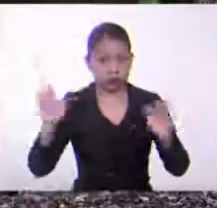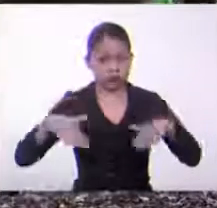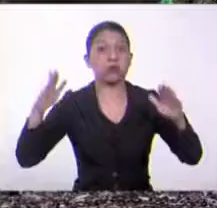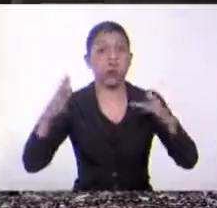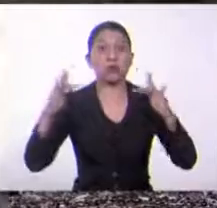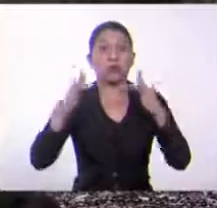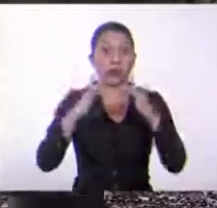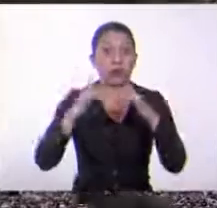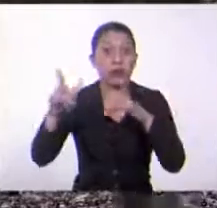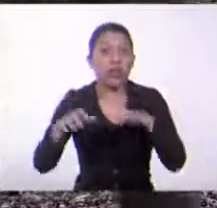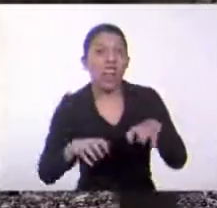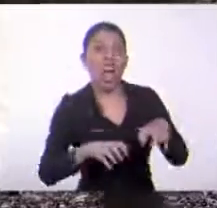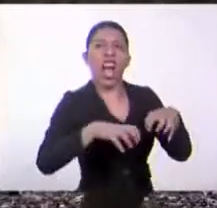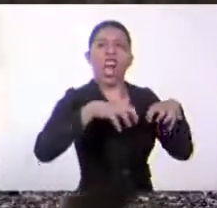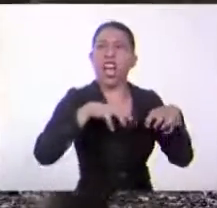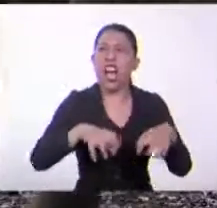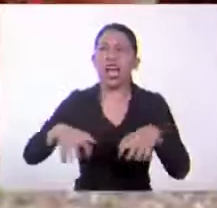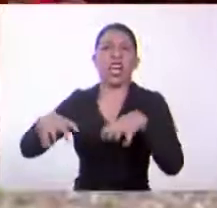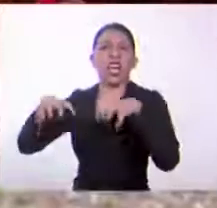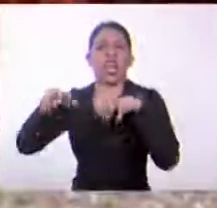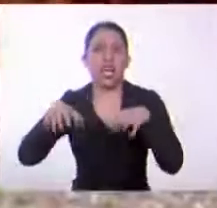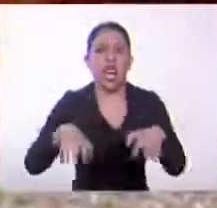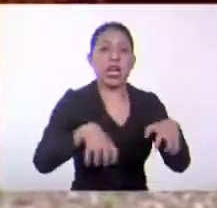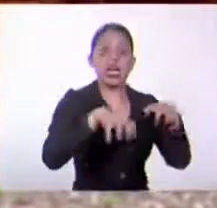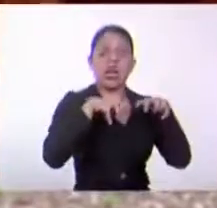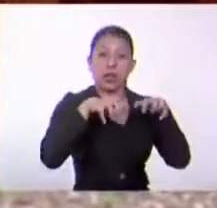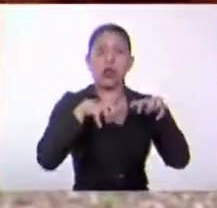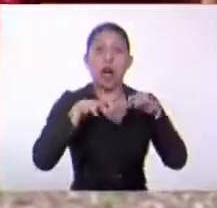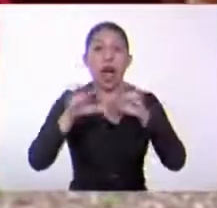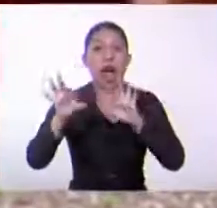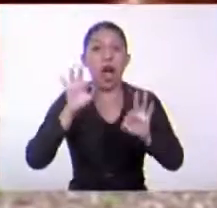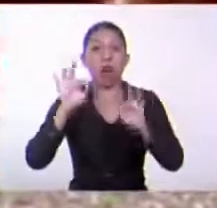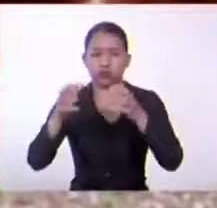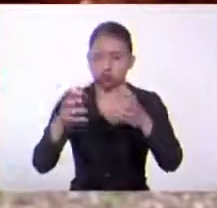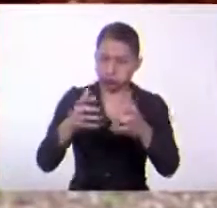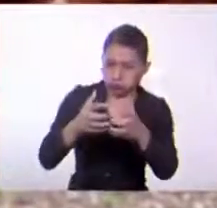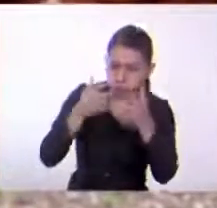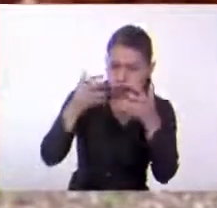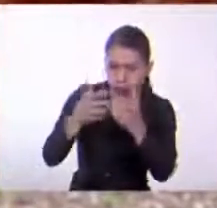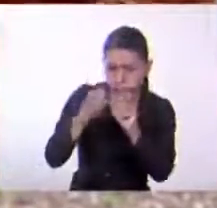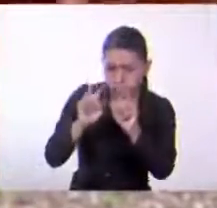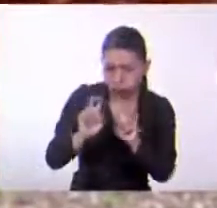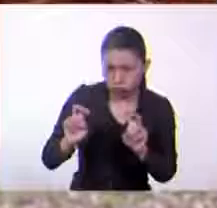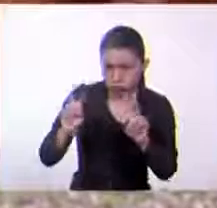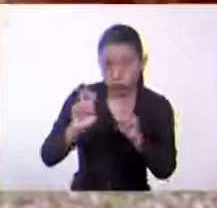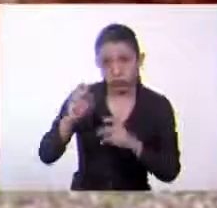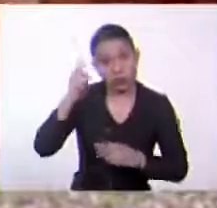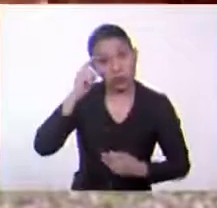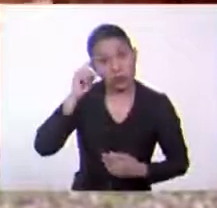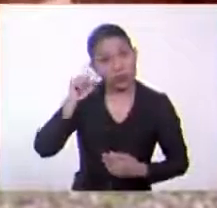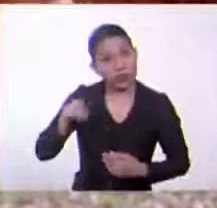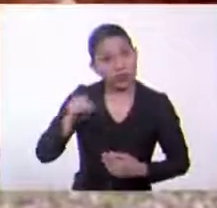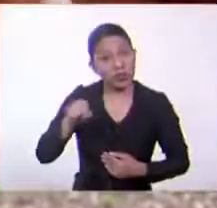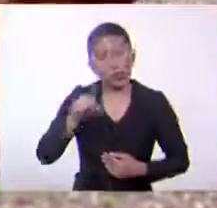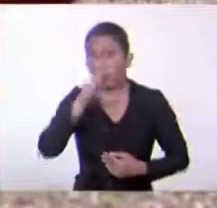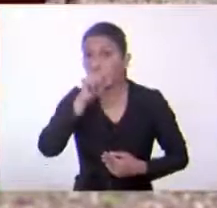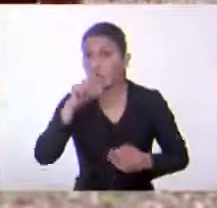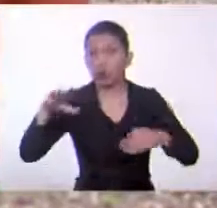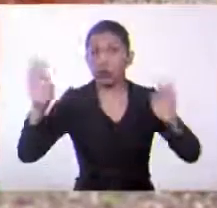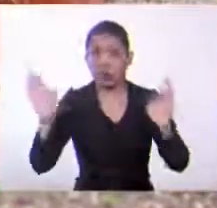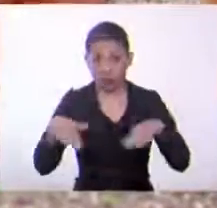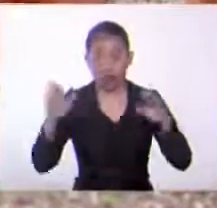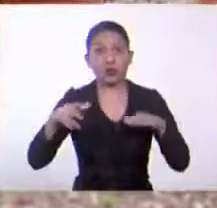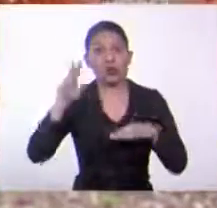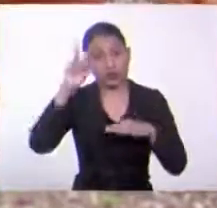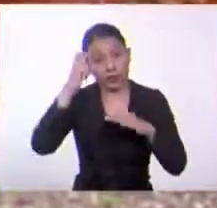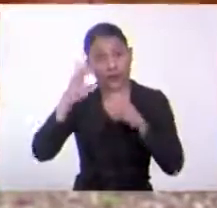los dinosaurios. Por eso, algunos investigadores consideran a las aves parte del